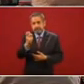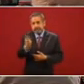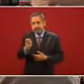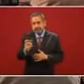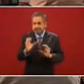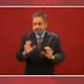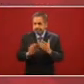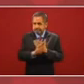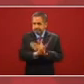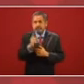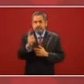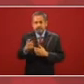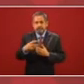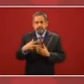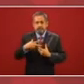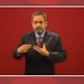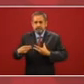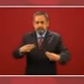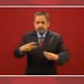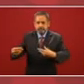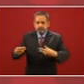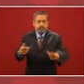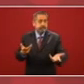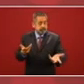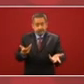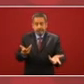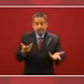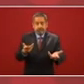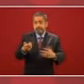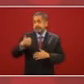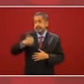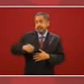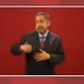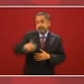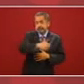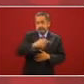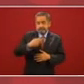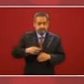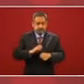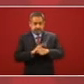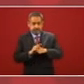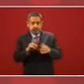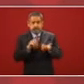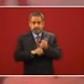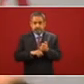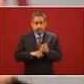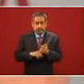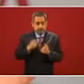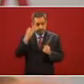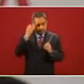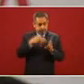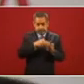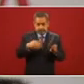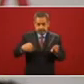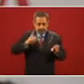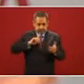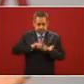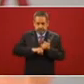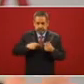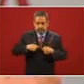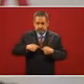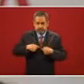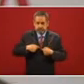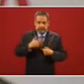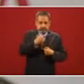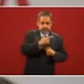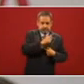una eficiencia de transmisión donde cada persona con coronavirus, durante el periodo de enfermedad, que dura